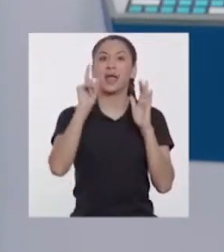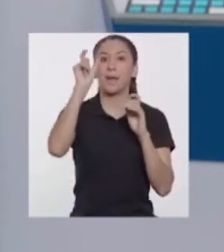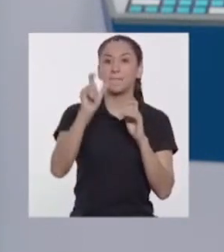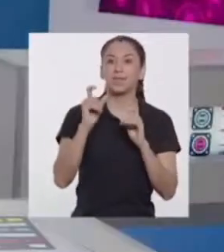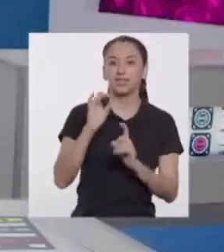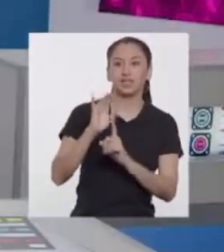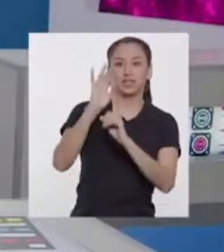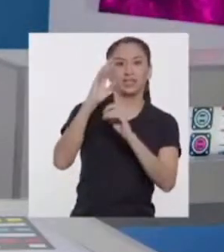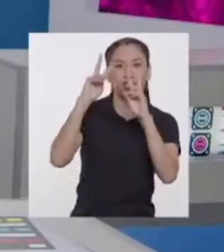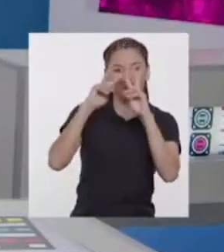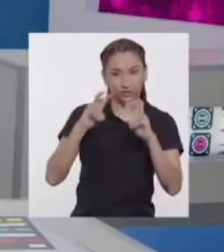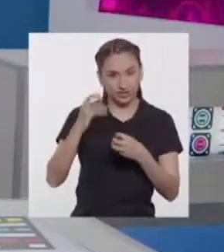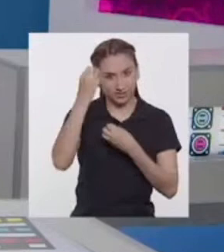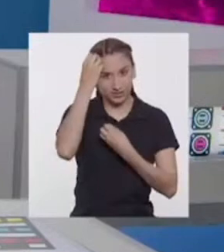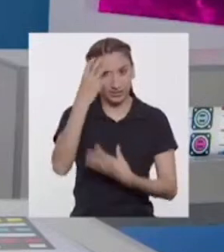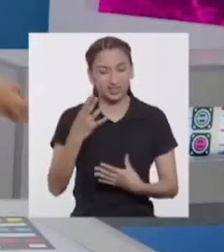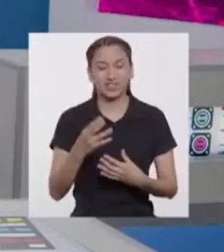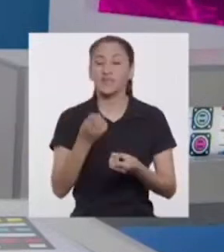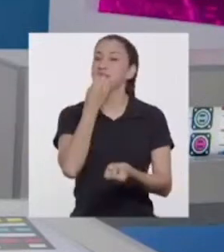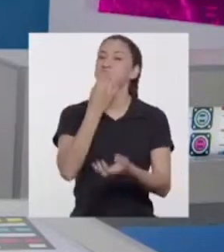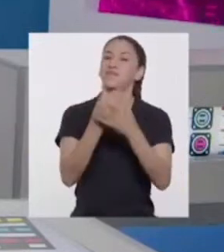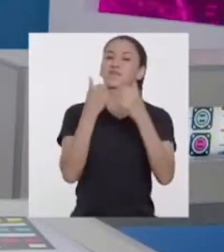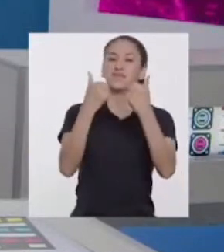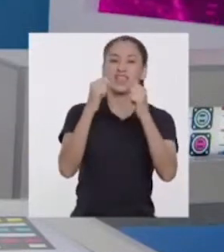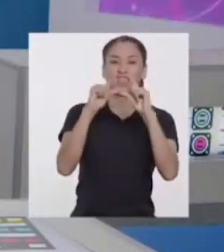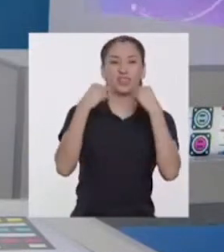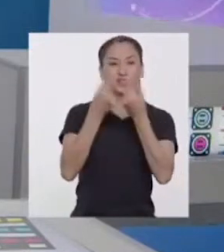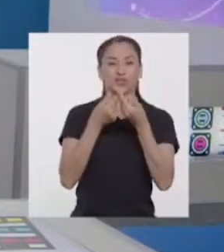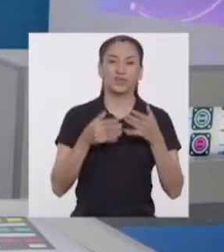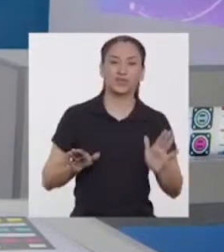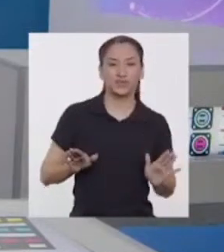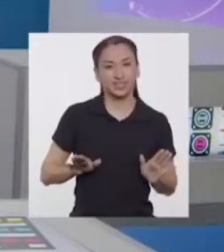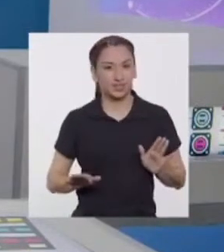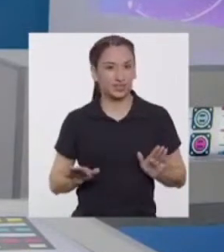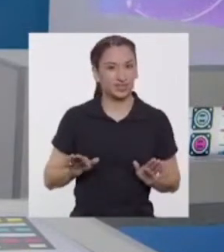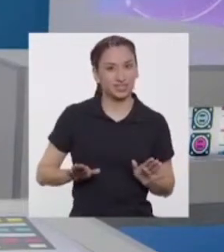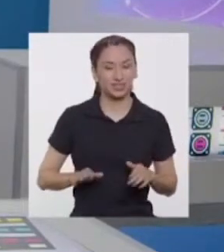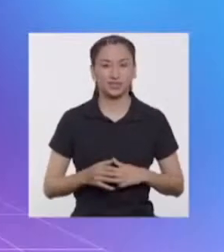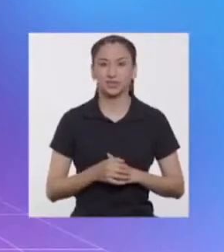autoría. ¡Bien, equipo pingüino!